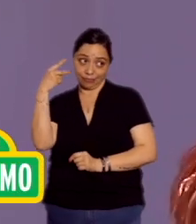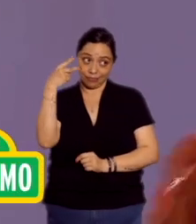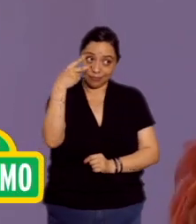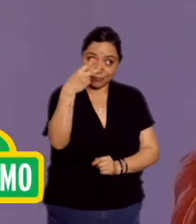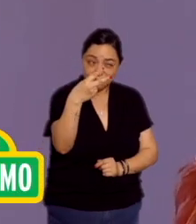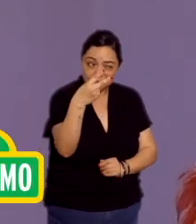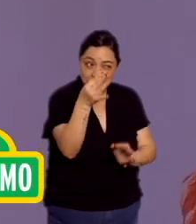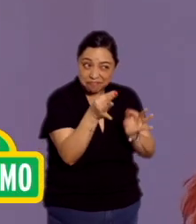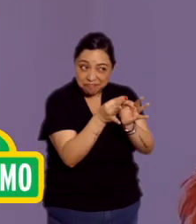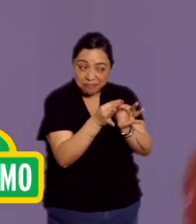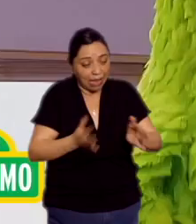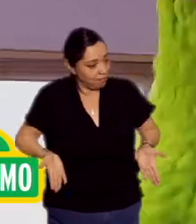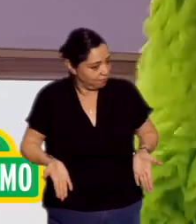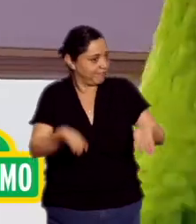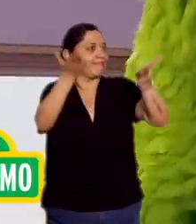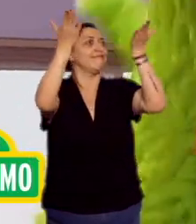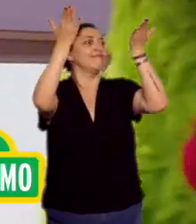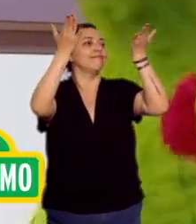¿Listos? ¡Fuera!